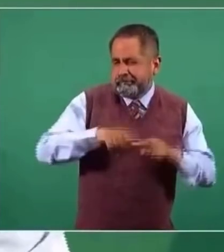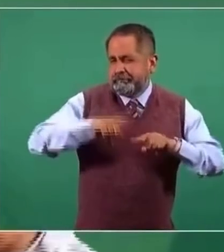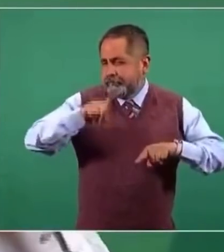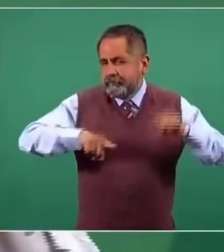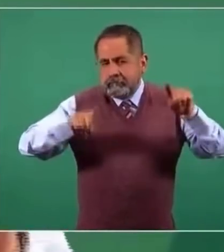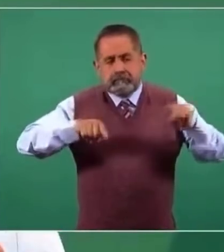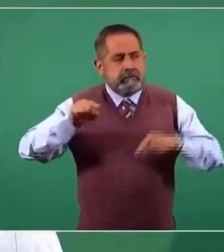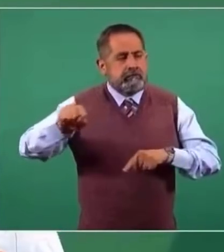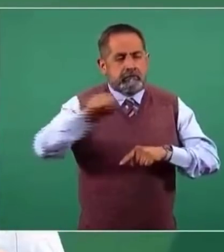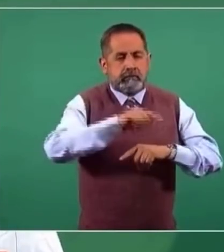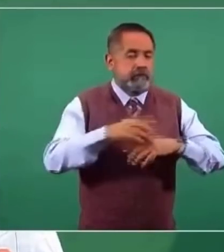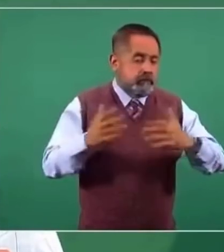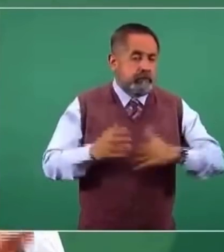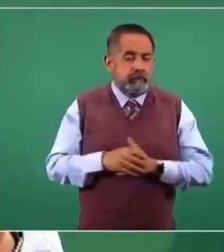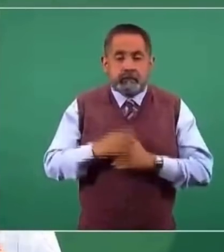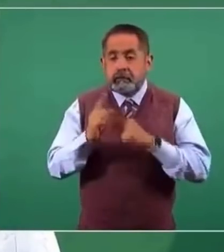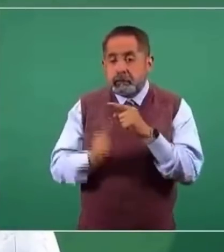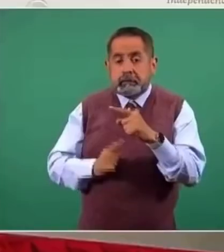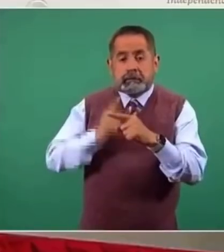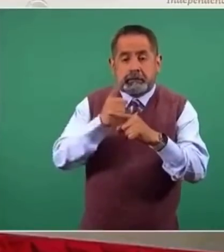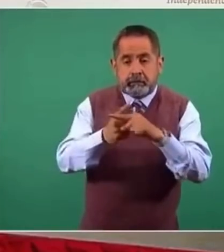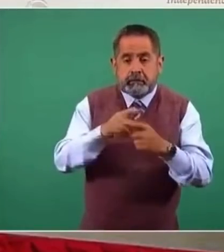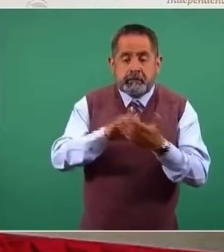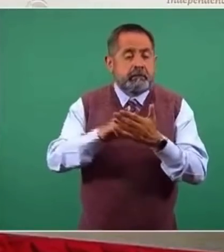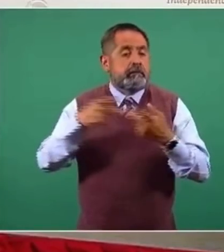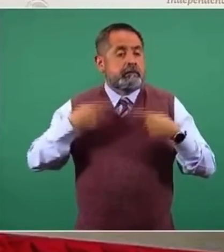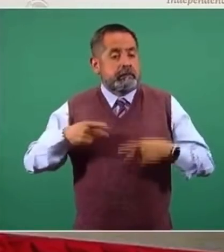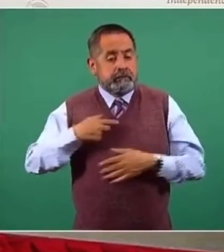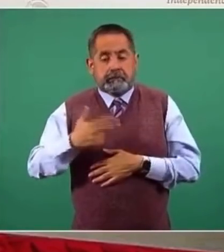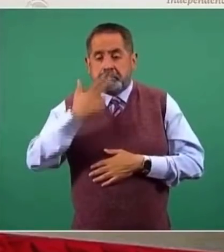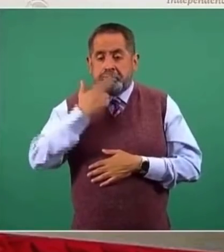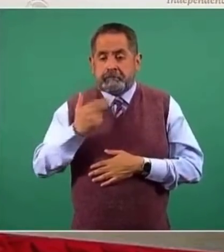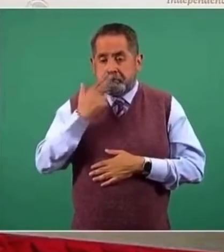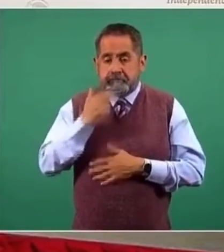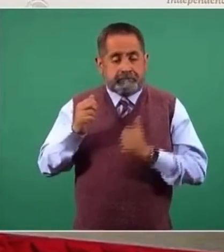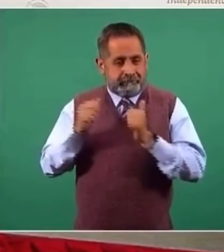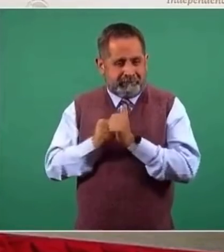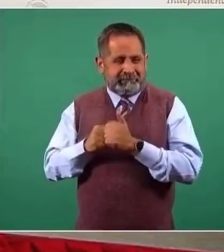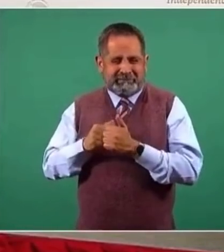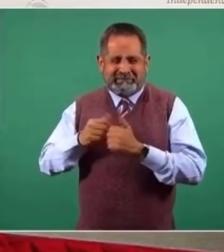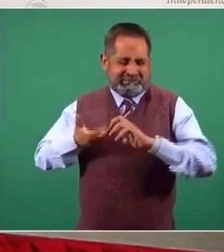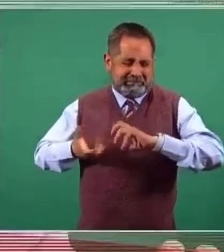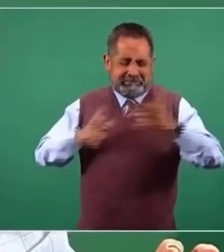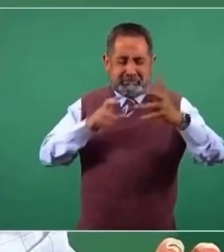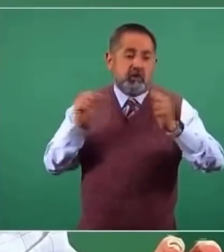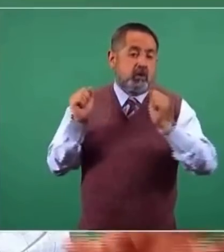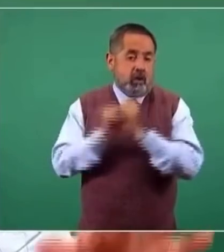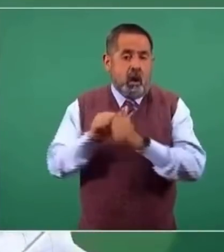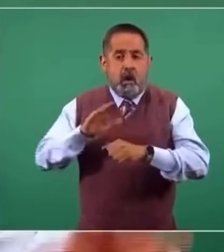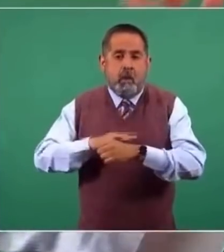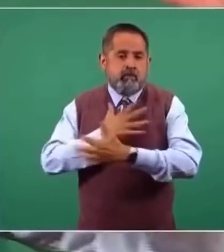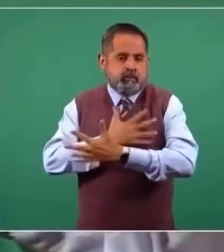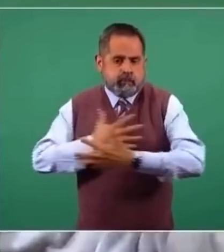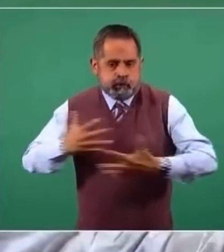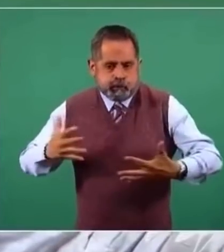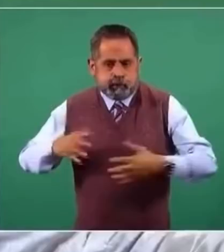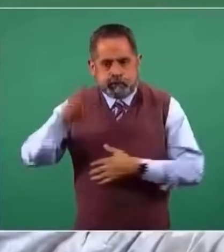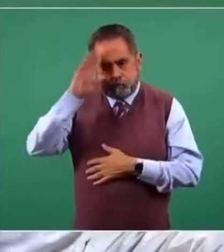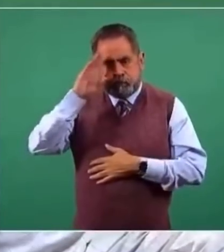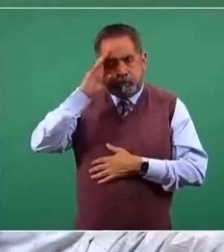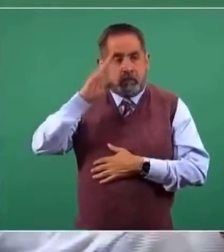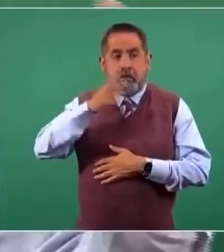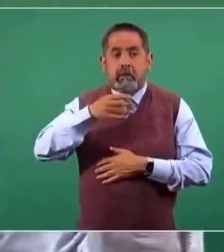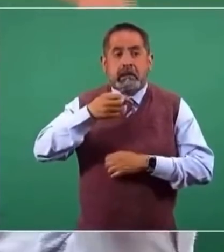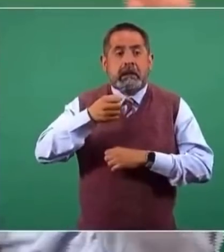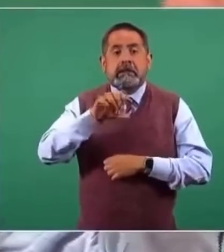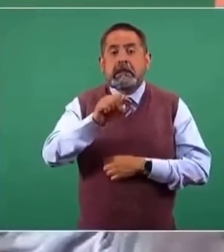importante. Y si a eso se le suma que esa persona diabética pudiera ser además obesa y además tener 60 años o